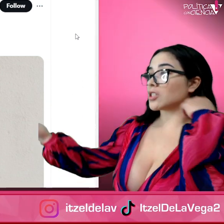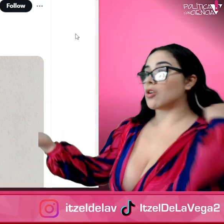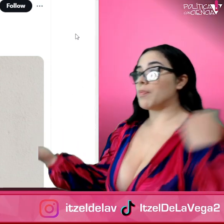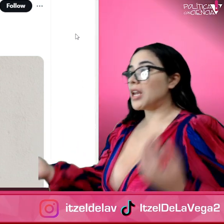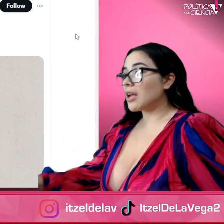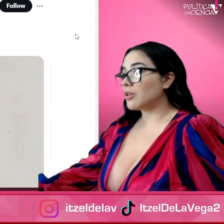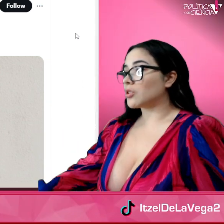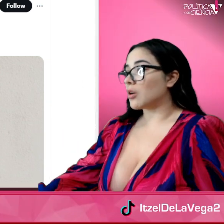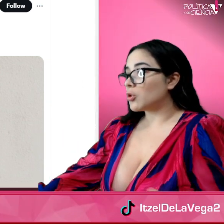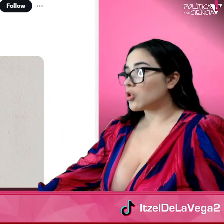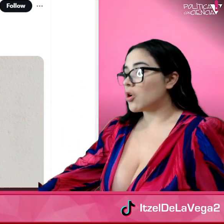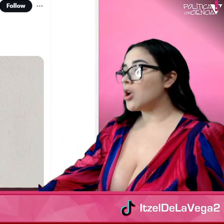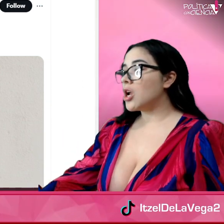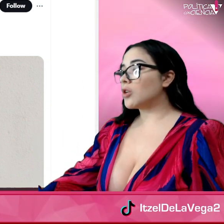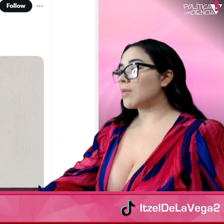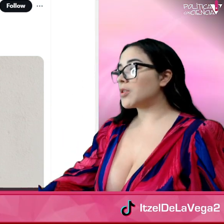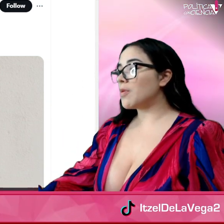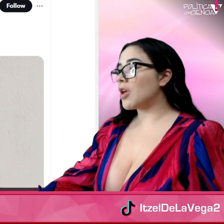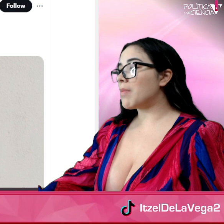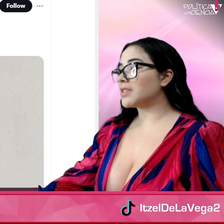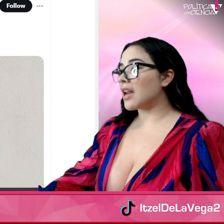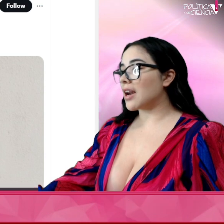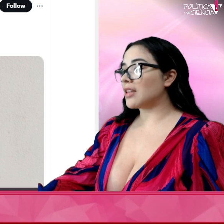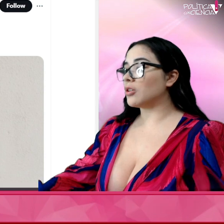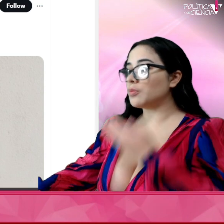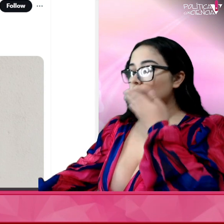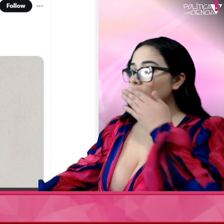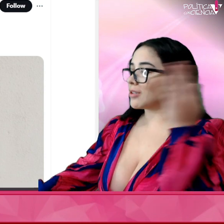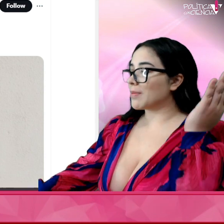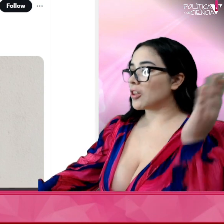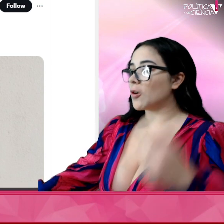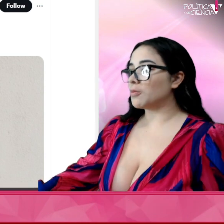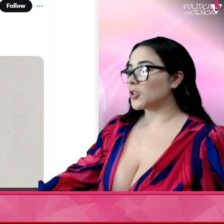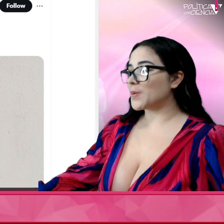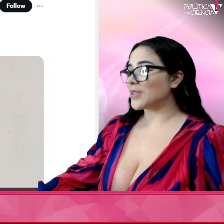comentarios qué es lo que opinan, los quiero mucho, nos vemos en mi video más al rato, les mando muchos besos.